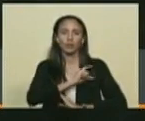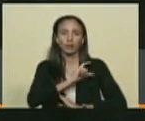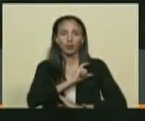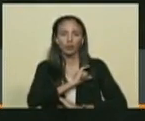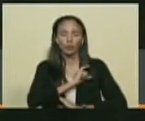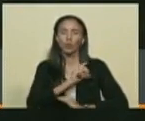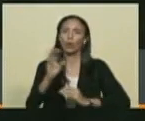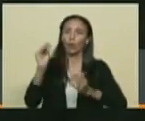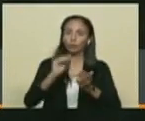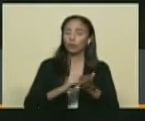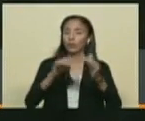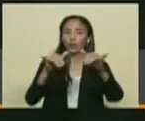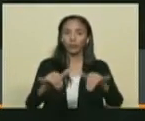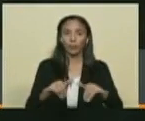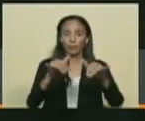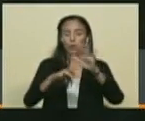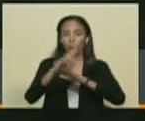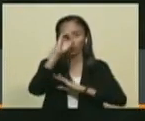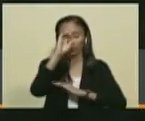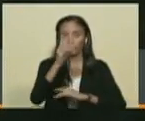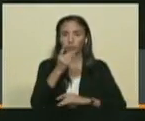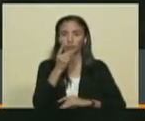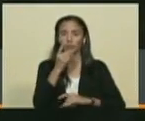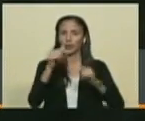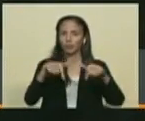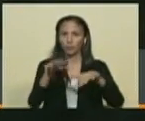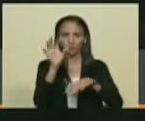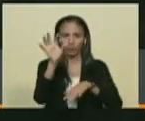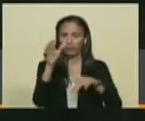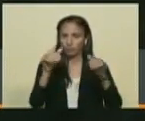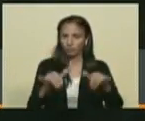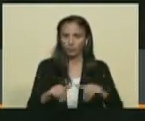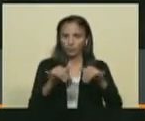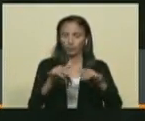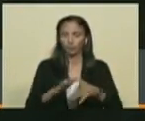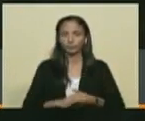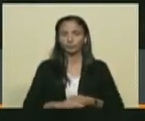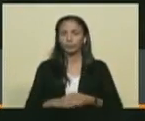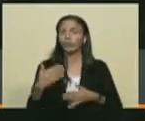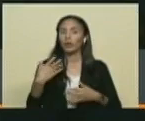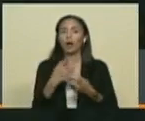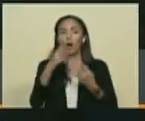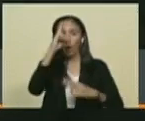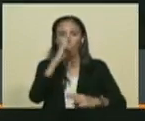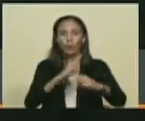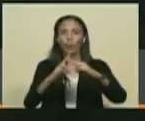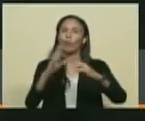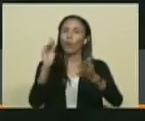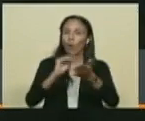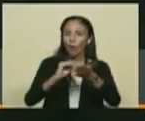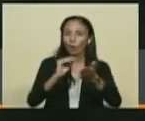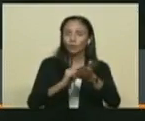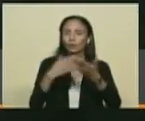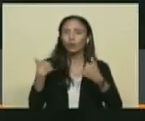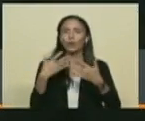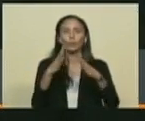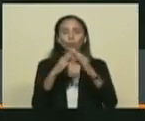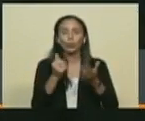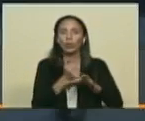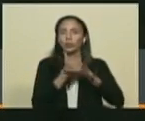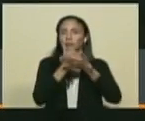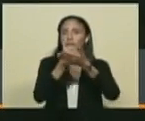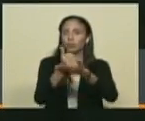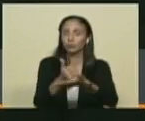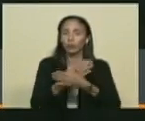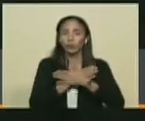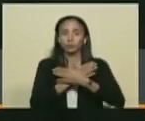enero, aquí mismo en la República Dominicana. Señor presidente, será un honor nuevamente contar con su anfitrionía